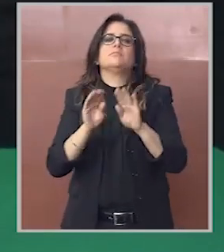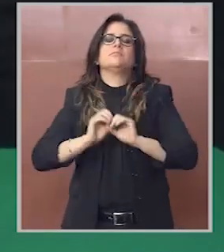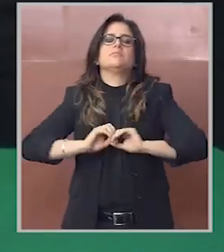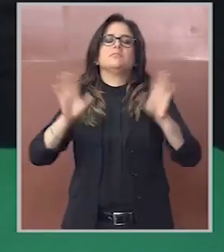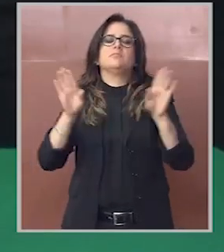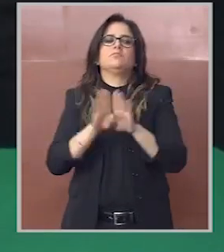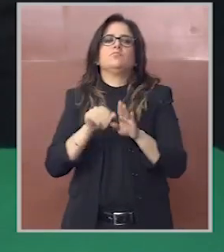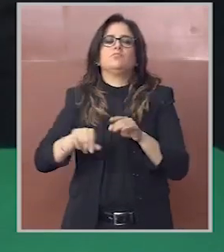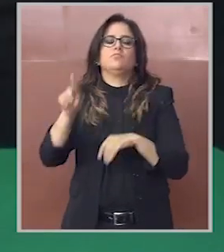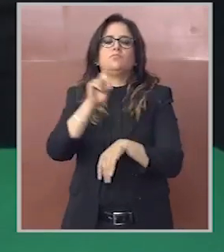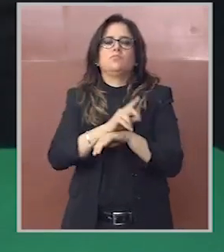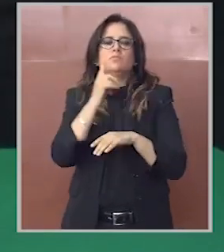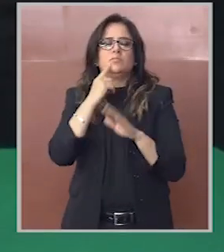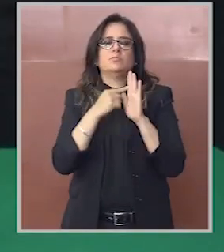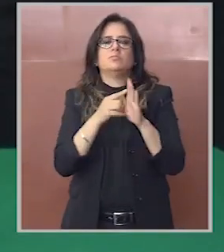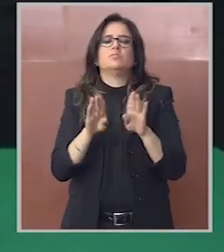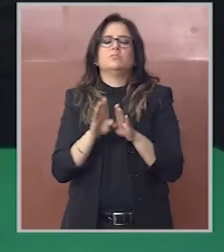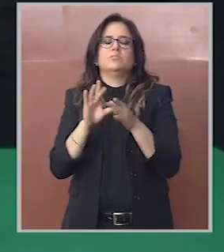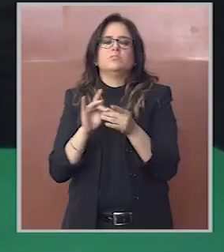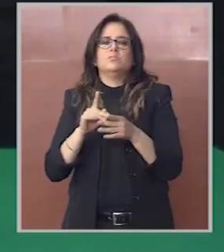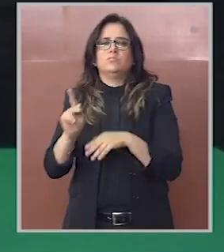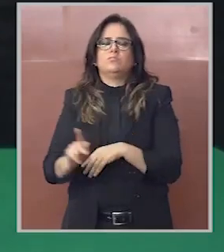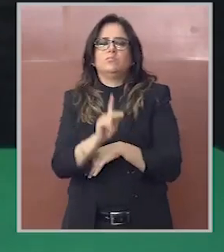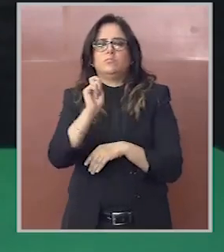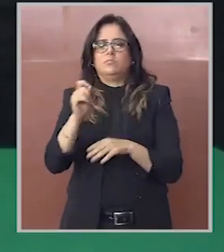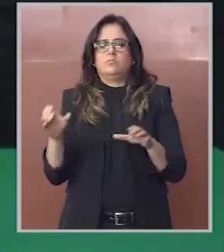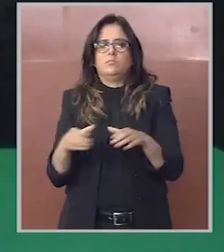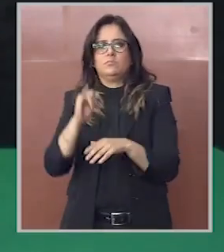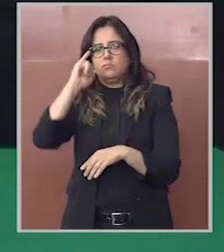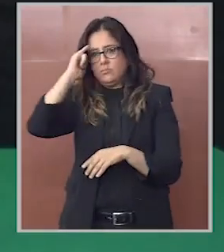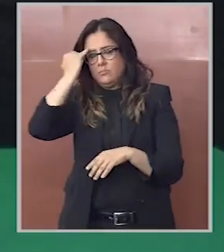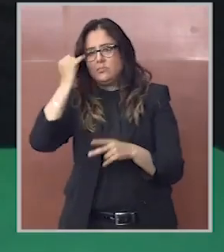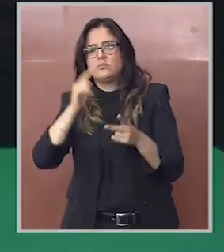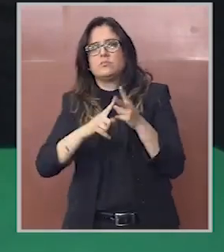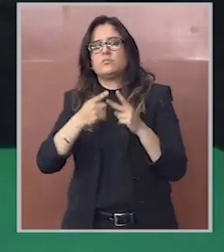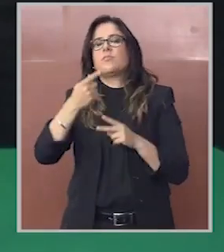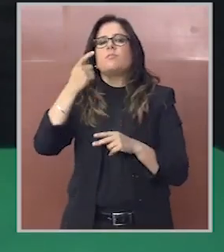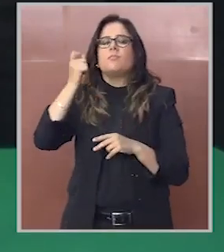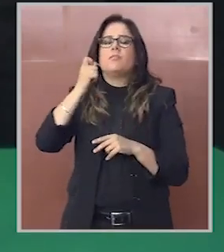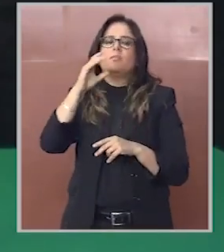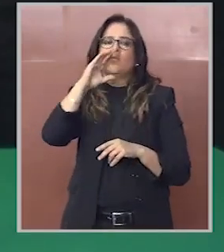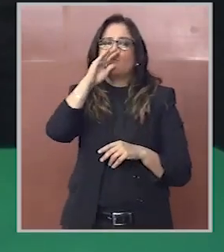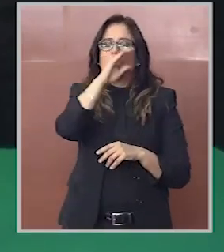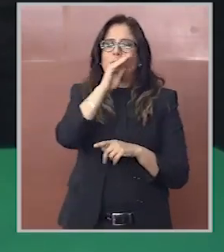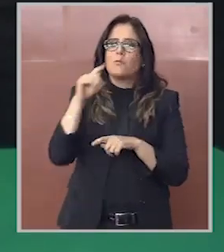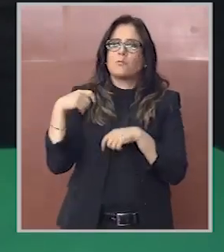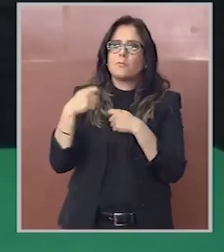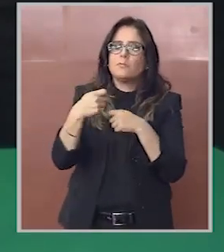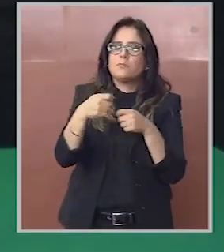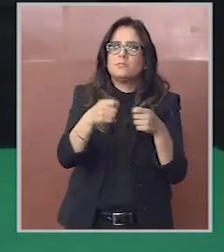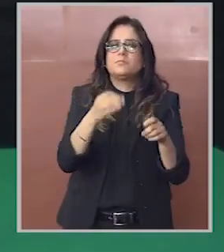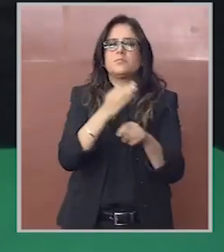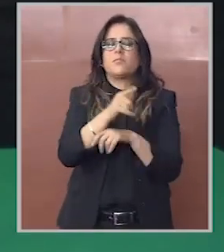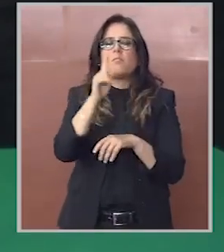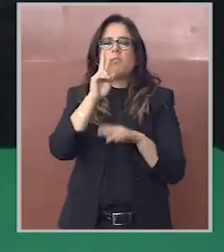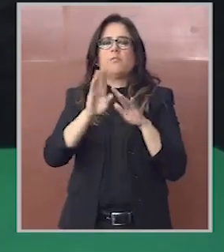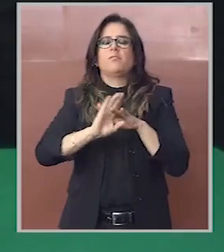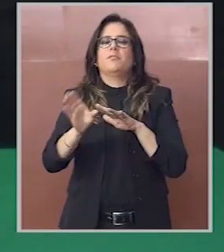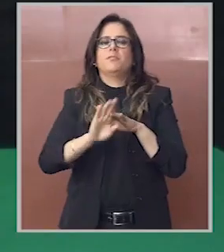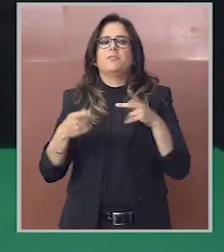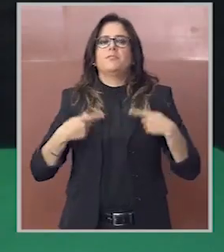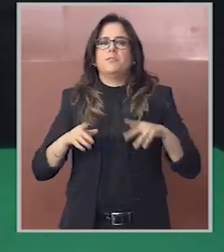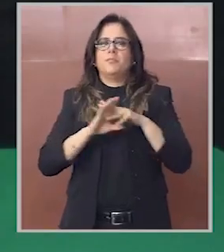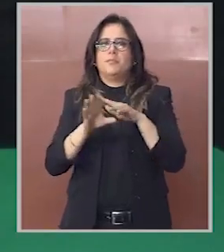indígenas los afrodescendientes las personas migrantes ustedes tienen acá una frontera muy clara que tiene un problema de ese